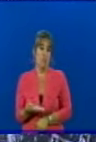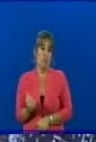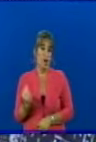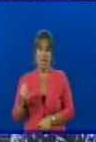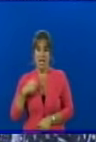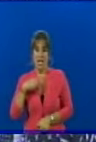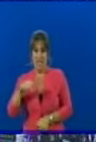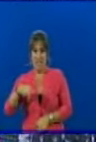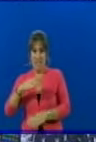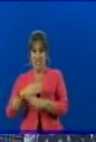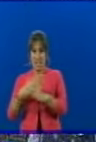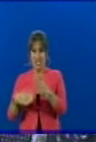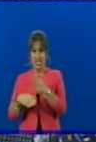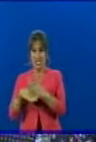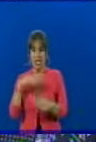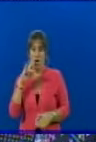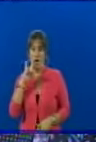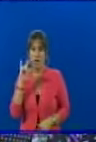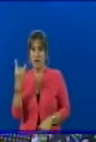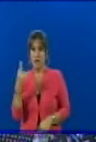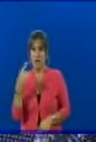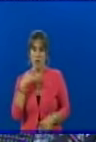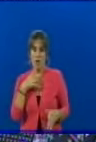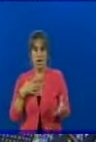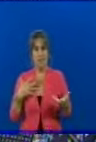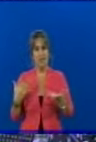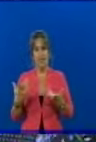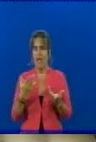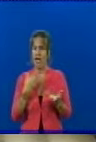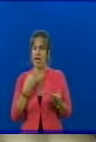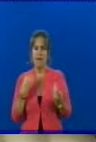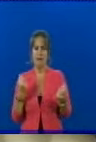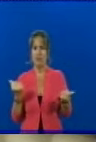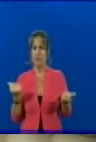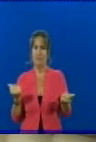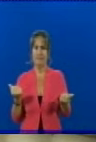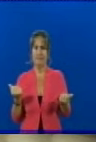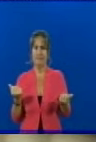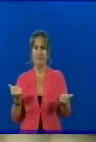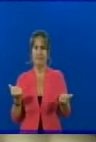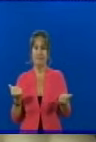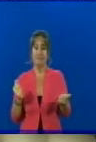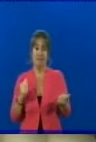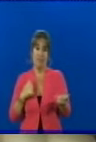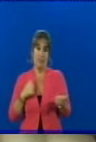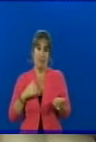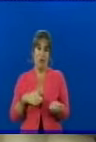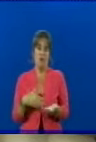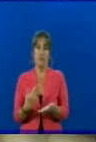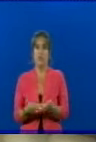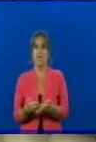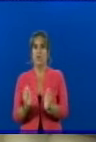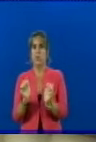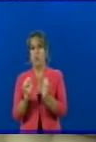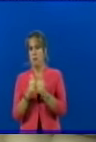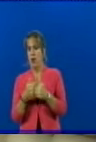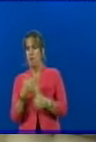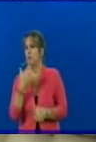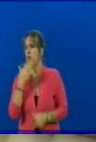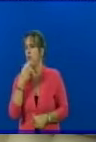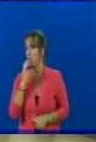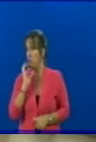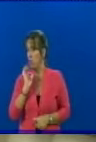este distrito, llevarla ya al movimiento de la tradición del gusto. Estamos ofertando un pan bastante